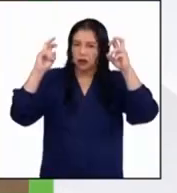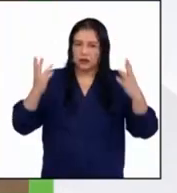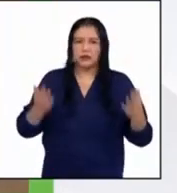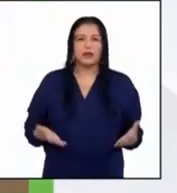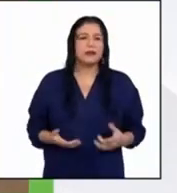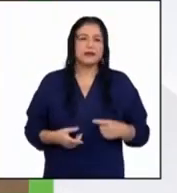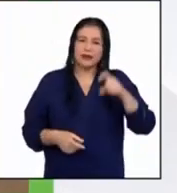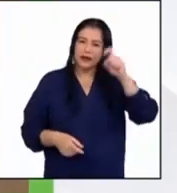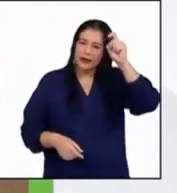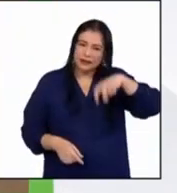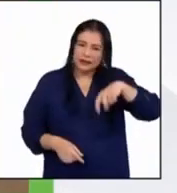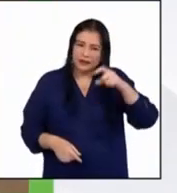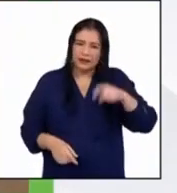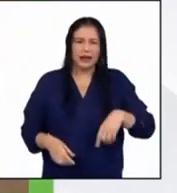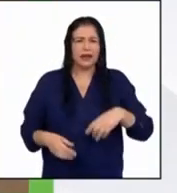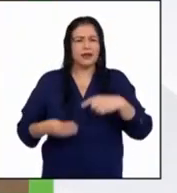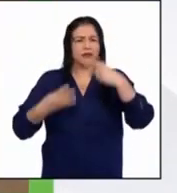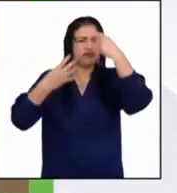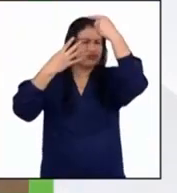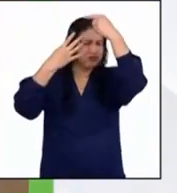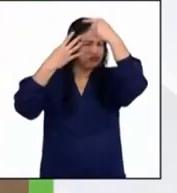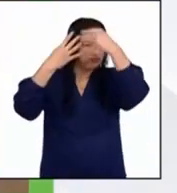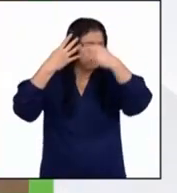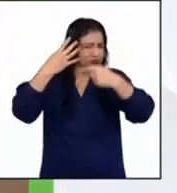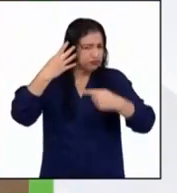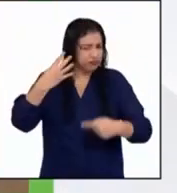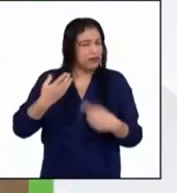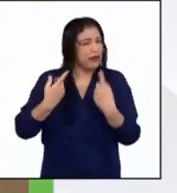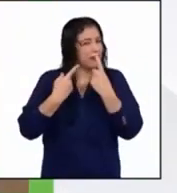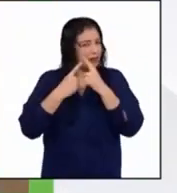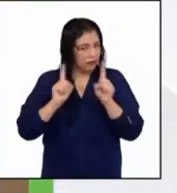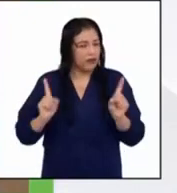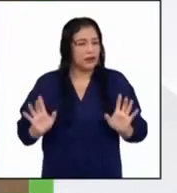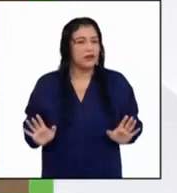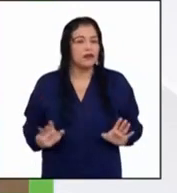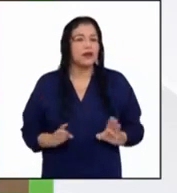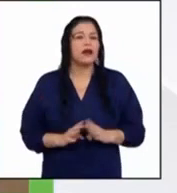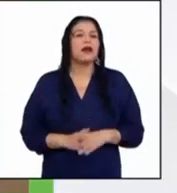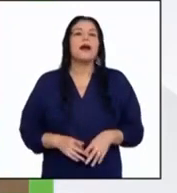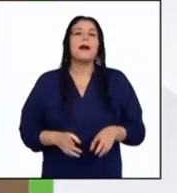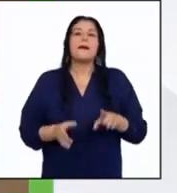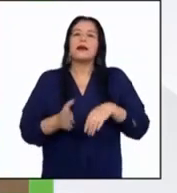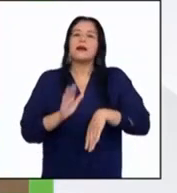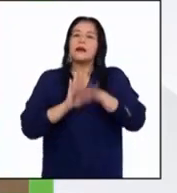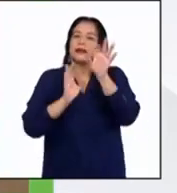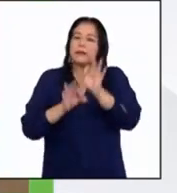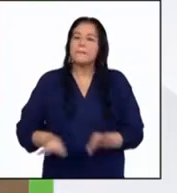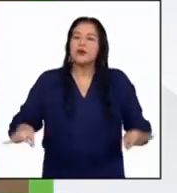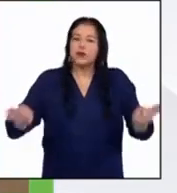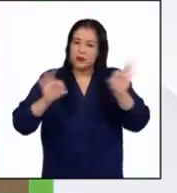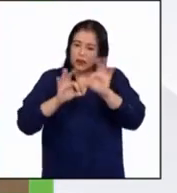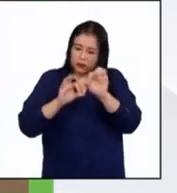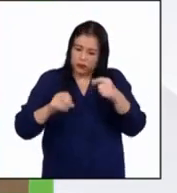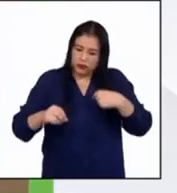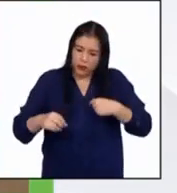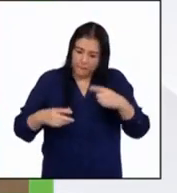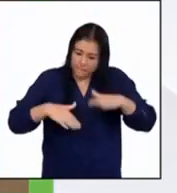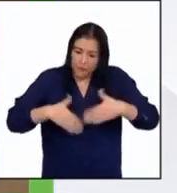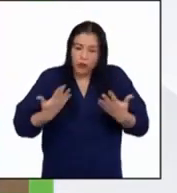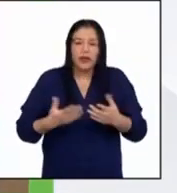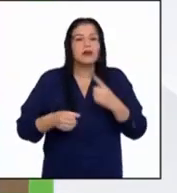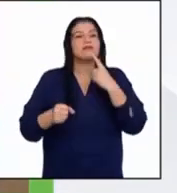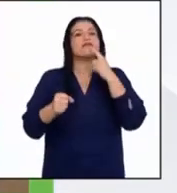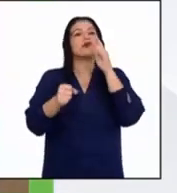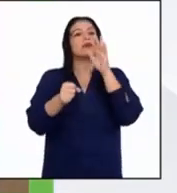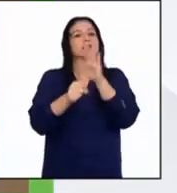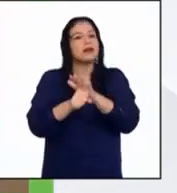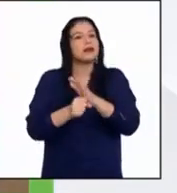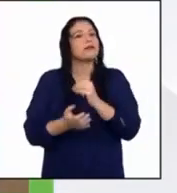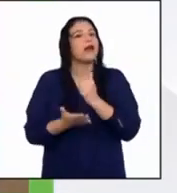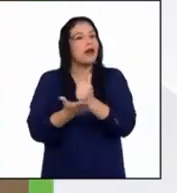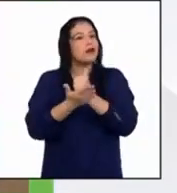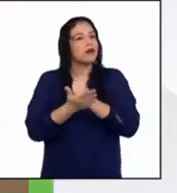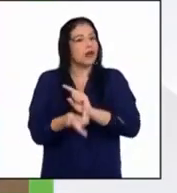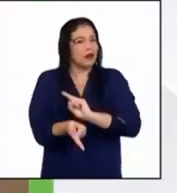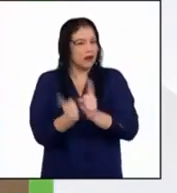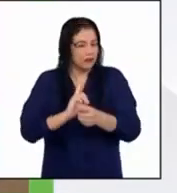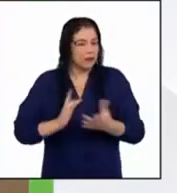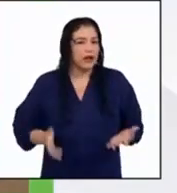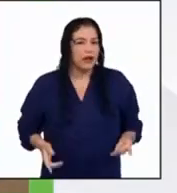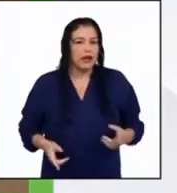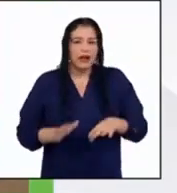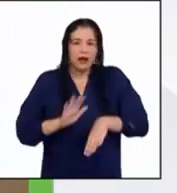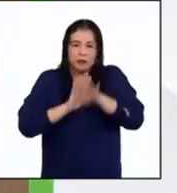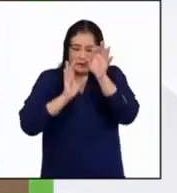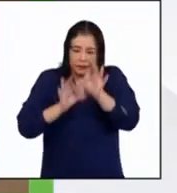las necesidades son múltiples y son diversas. Lo importante es poder comprometernos y lo importante